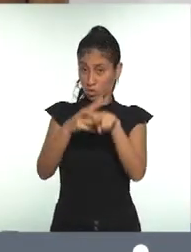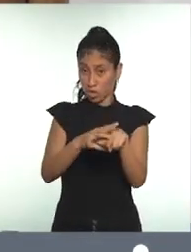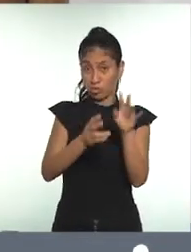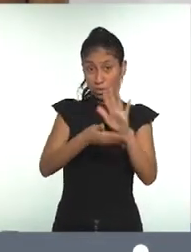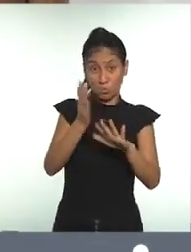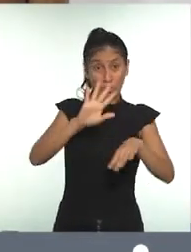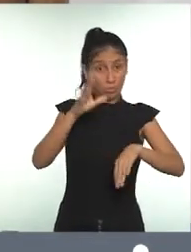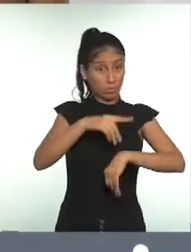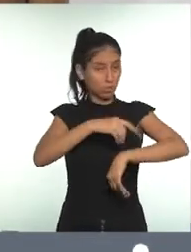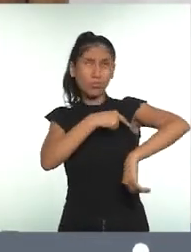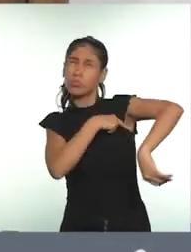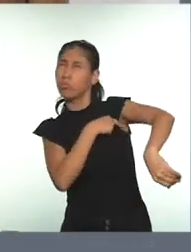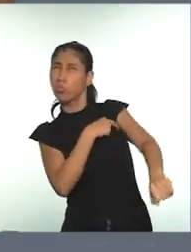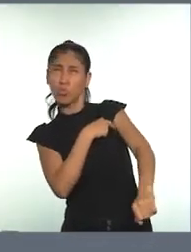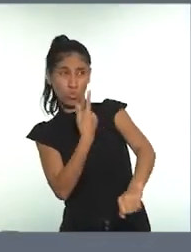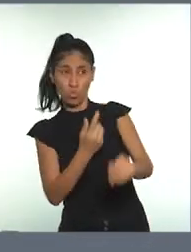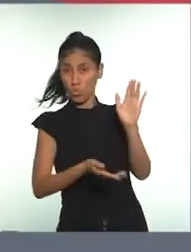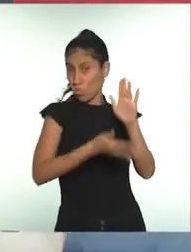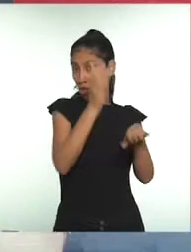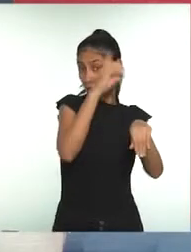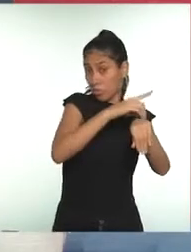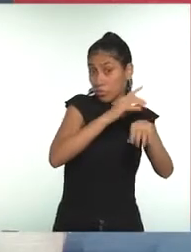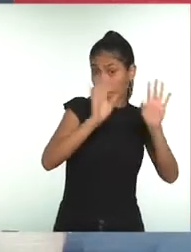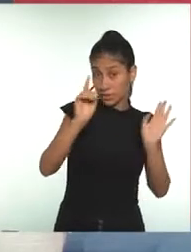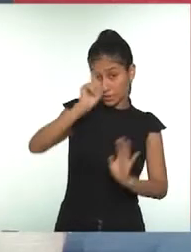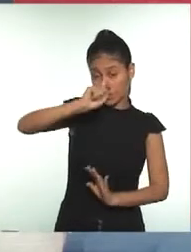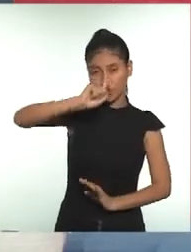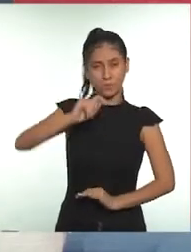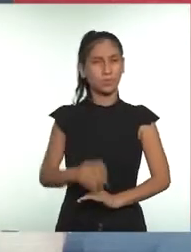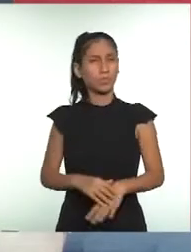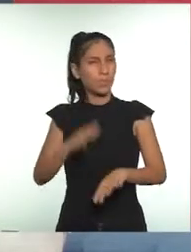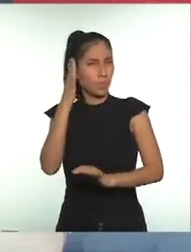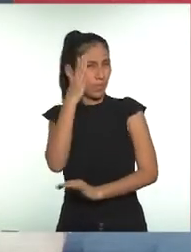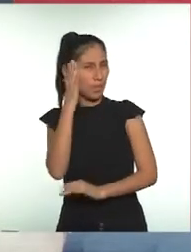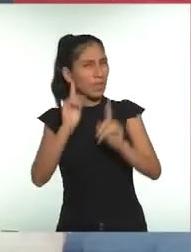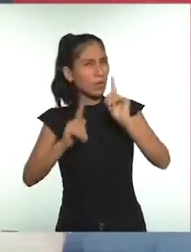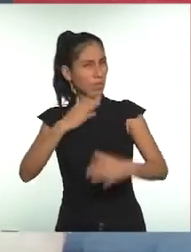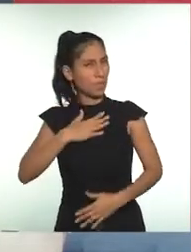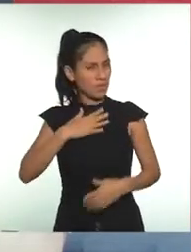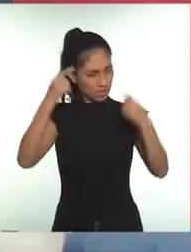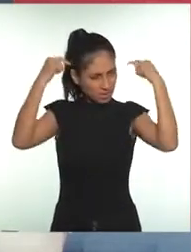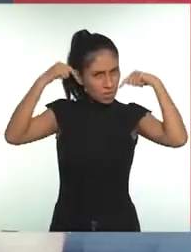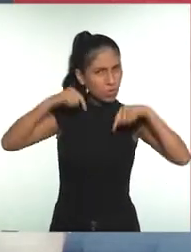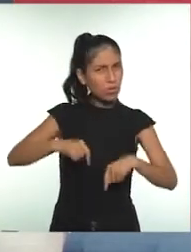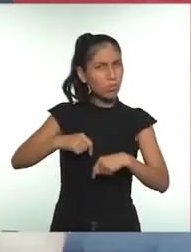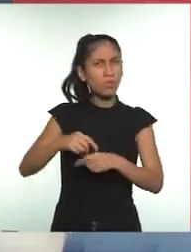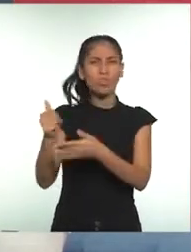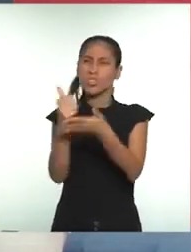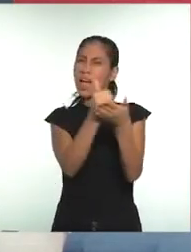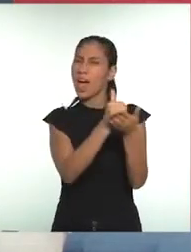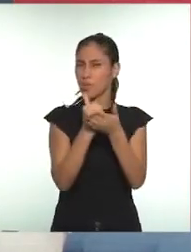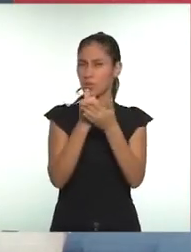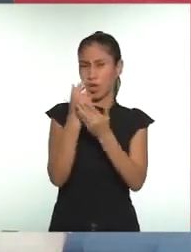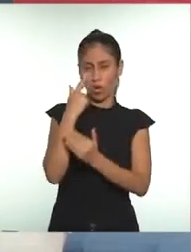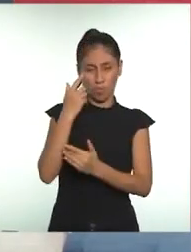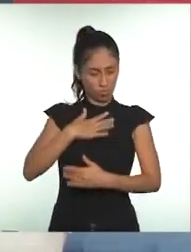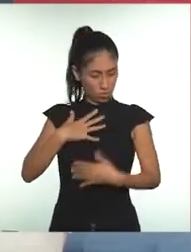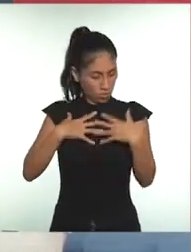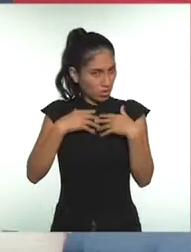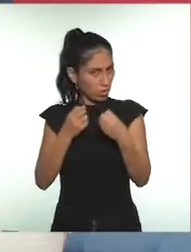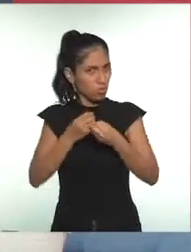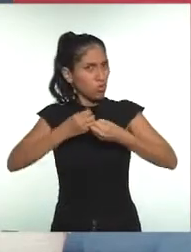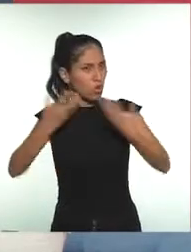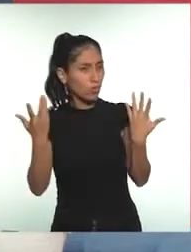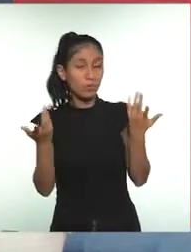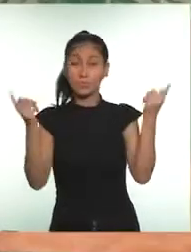acudir al doctor cuando sea necesario. Entonces sabemos que algunas medidas de nuestro cuerpo nos sirven para conocer en qué estado de salud